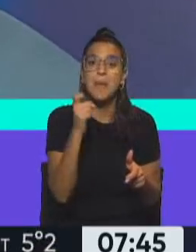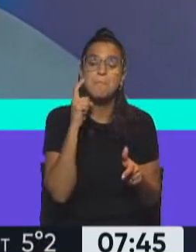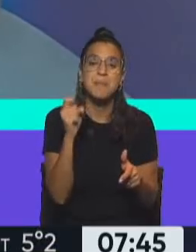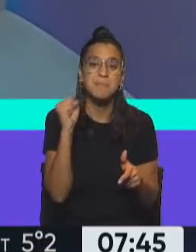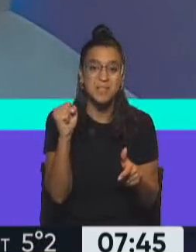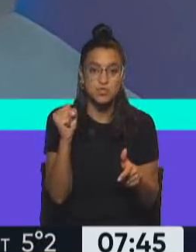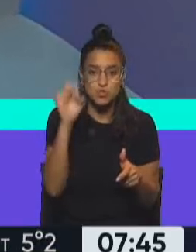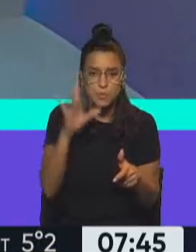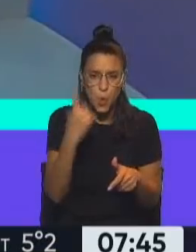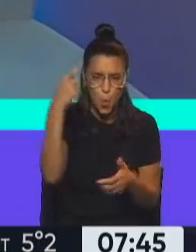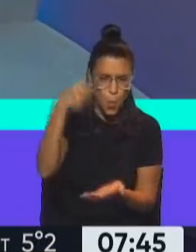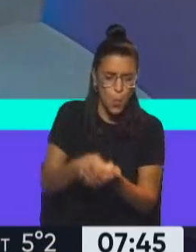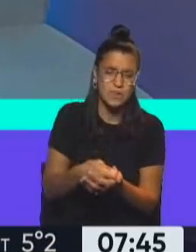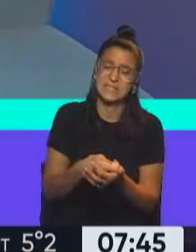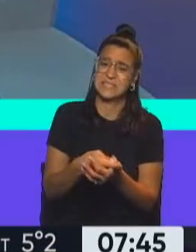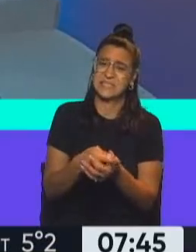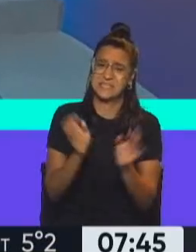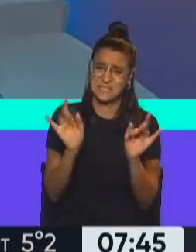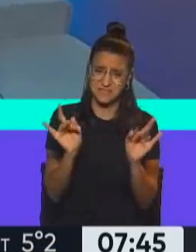pagarlo en una sola claro